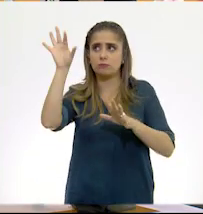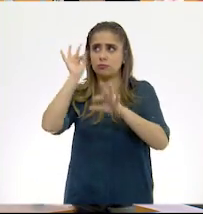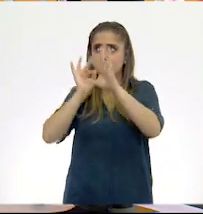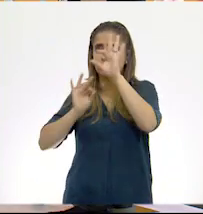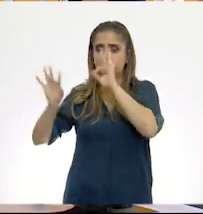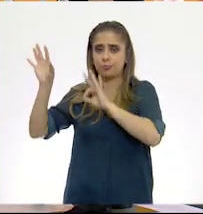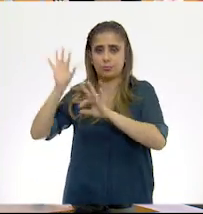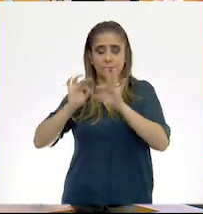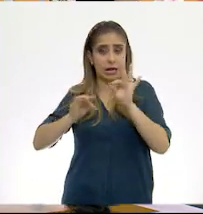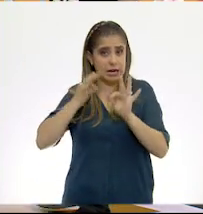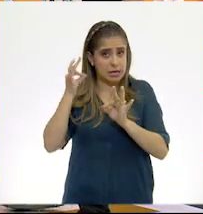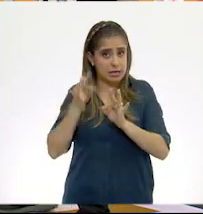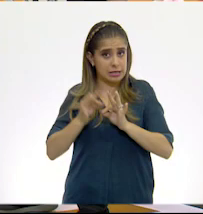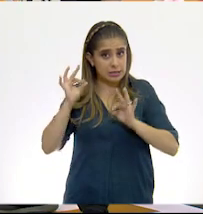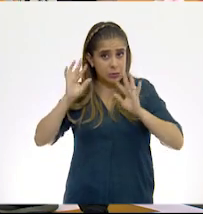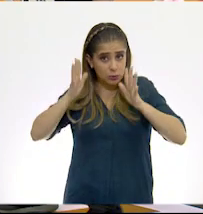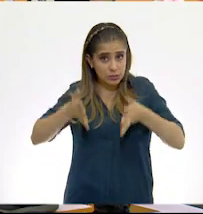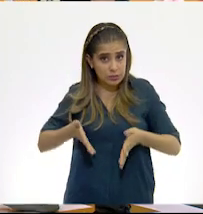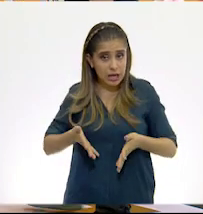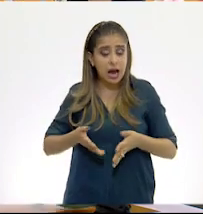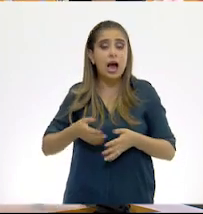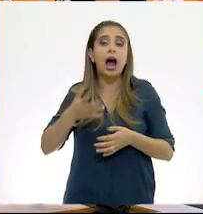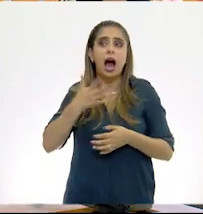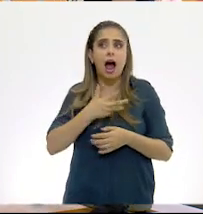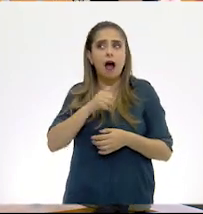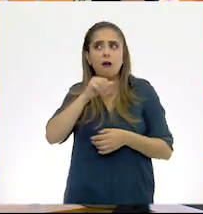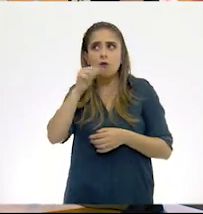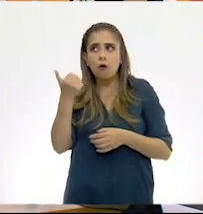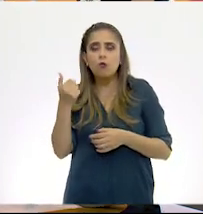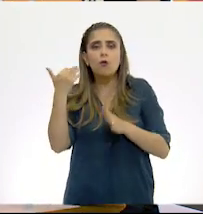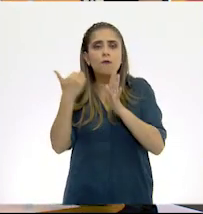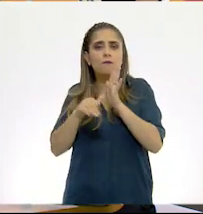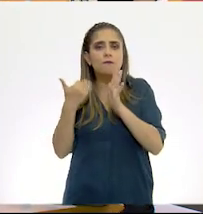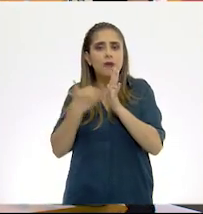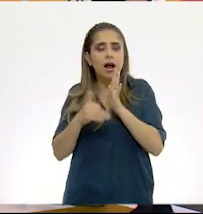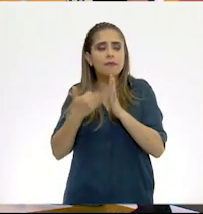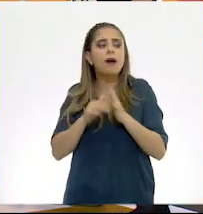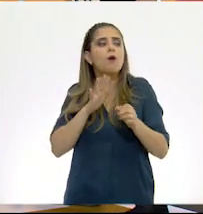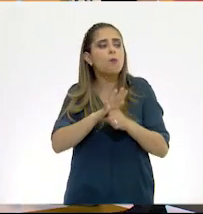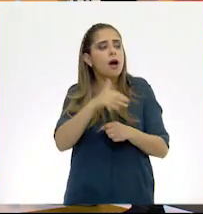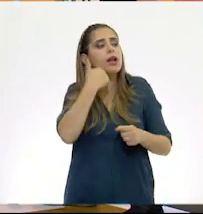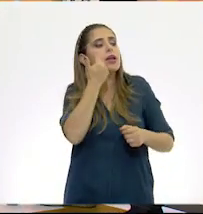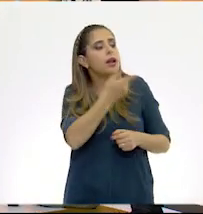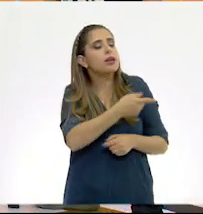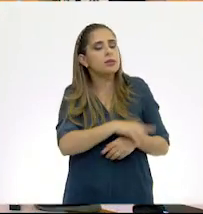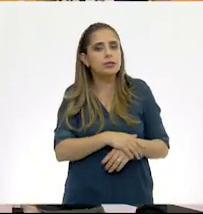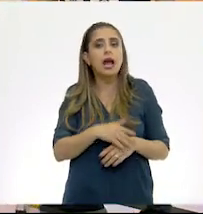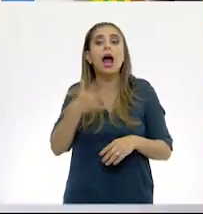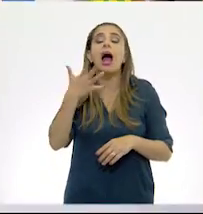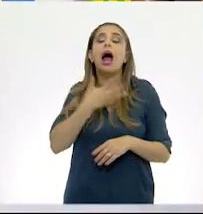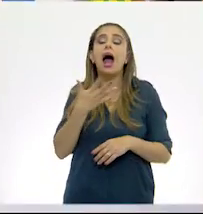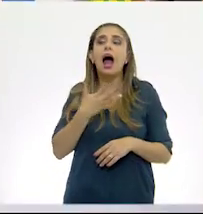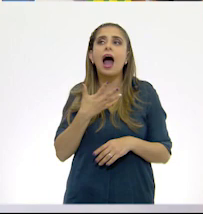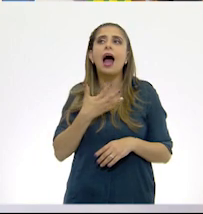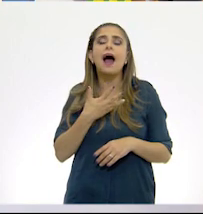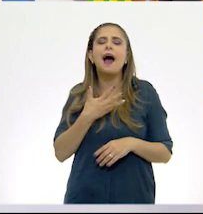quedan de este lado diferentes, ¿verdad? Pero ¿cuál es la que necesitas no, ahora? Quiero que me busques una que tenga...